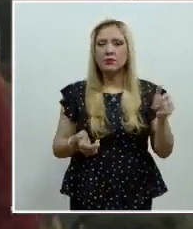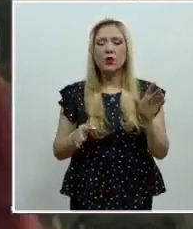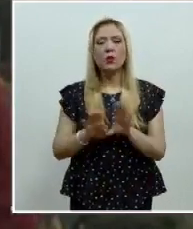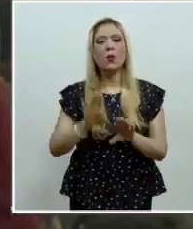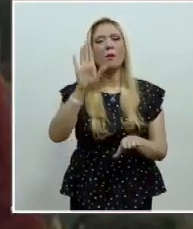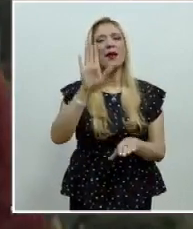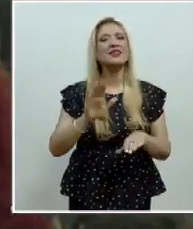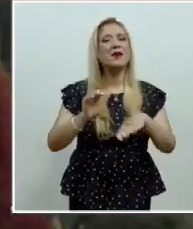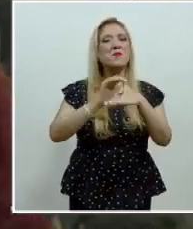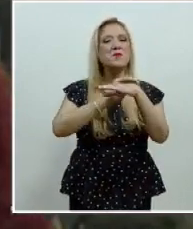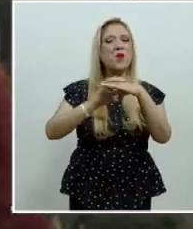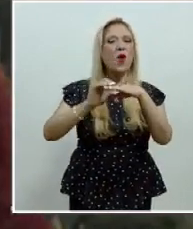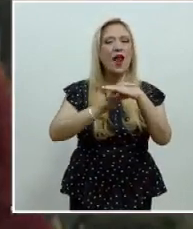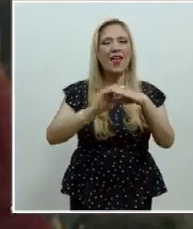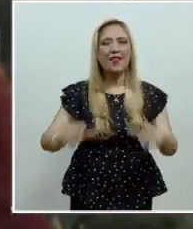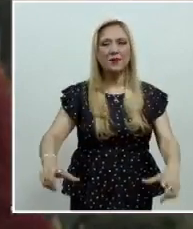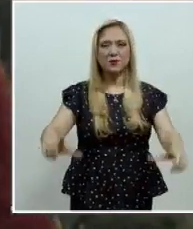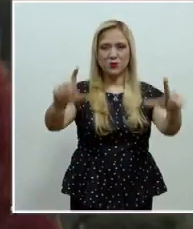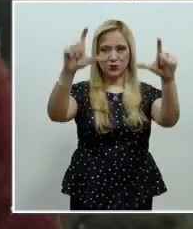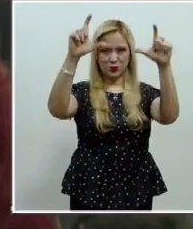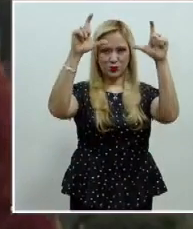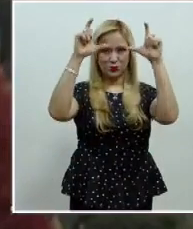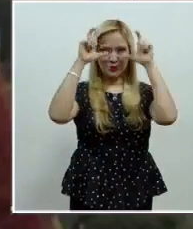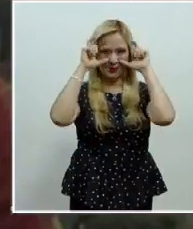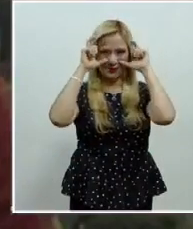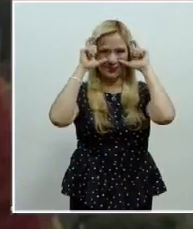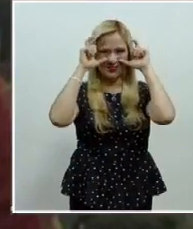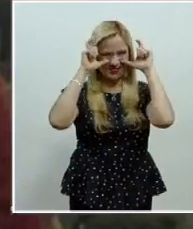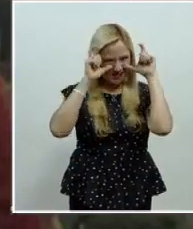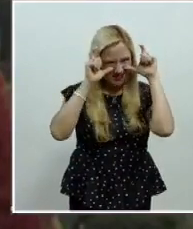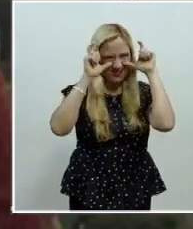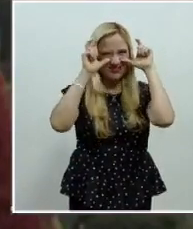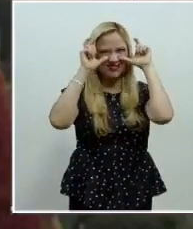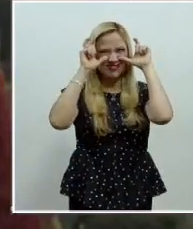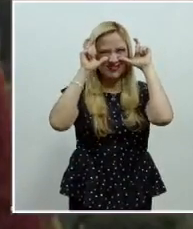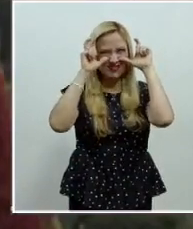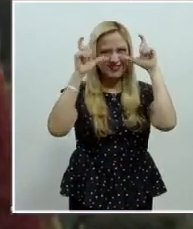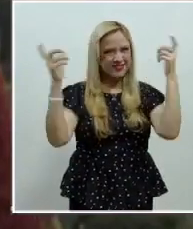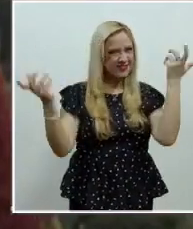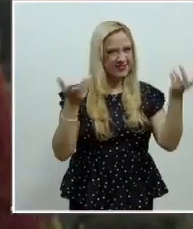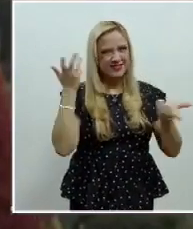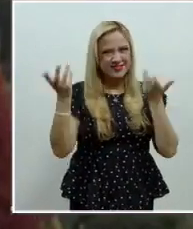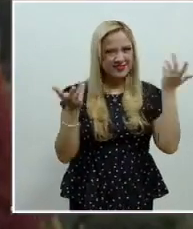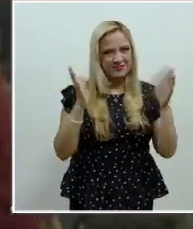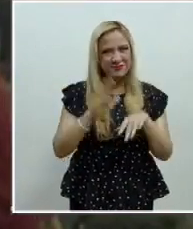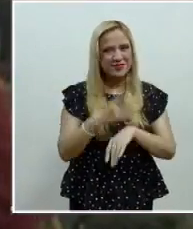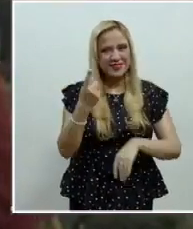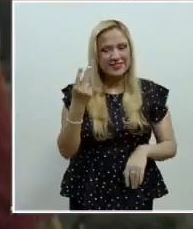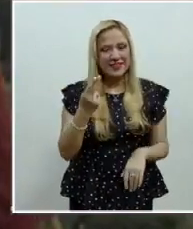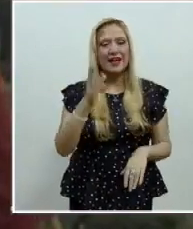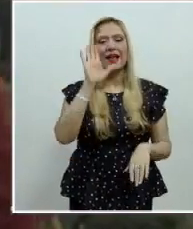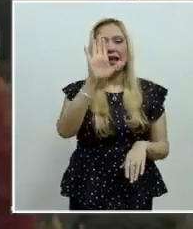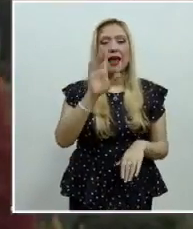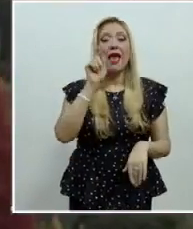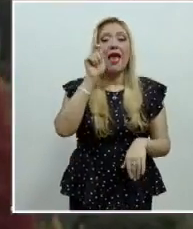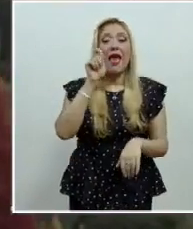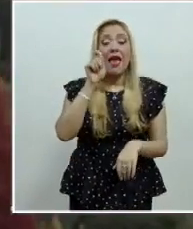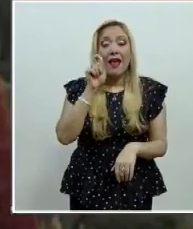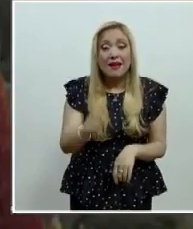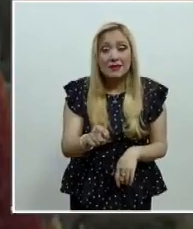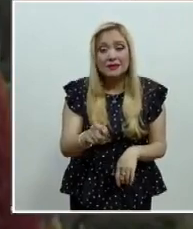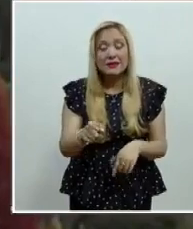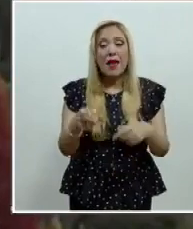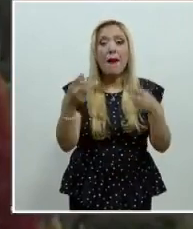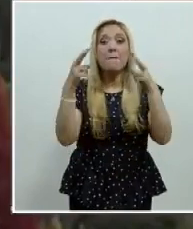gafas moradas que tradicionalmente se usan, y como decían, pues es una herramienta, ¿no? Pero ¿por qué es necesaria? Y la verdad es que no solo es necesario, me parece que